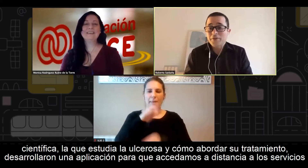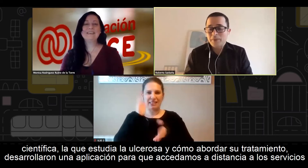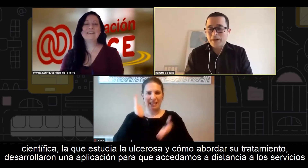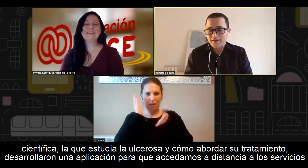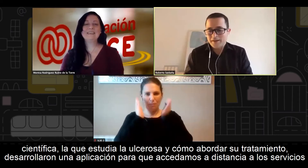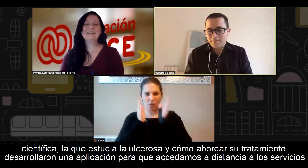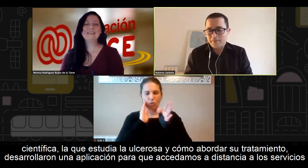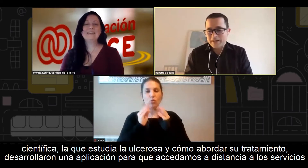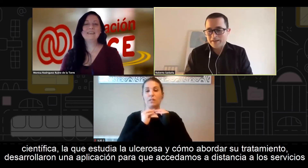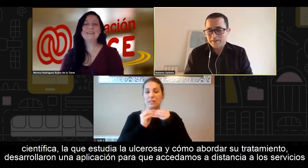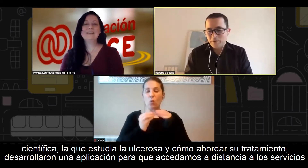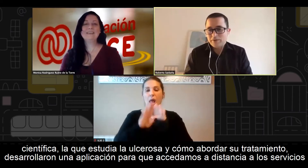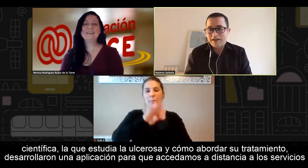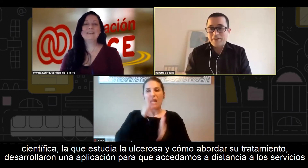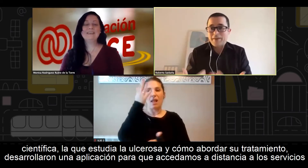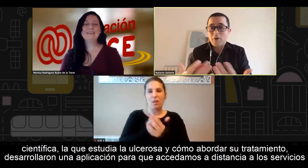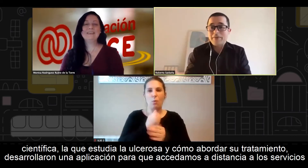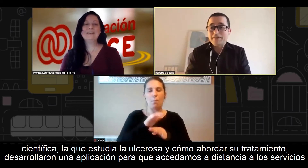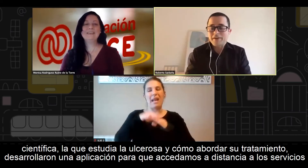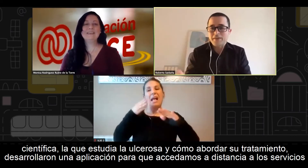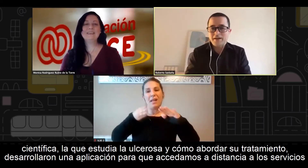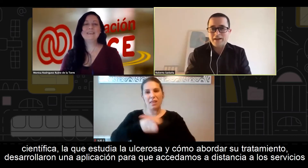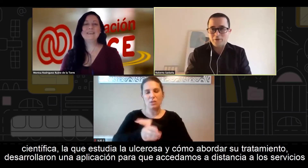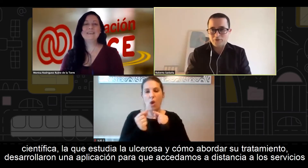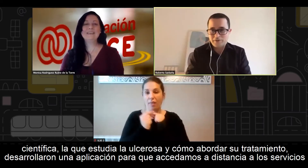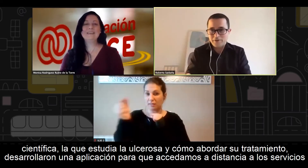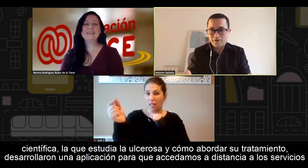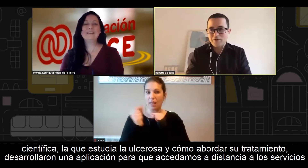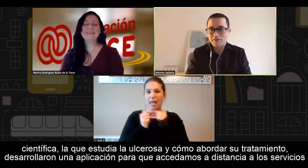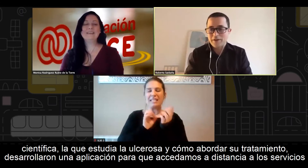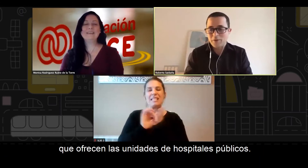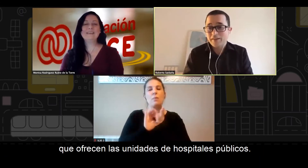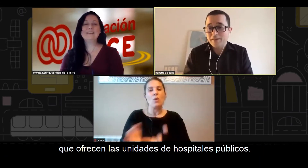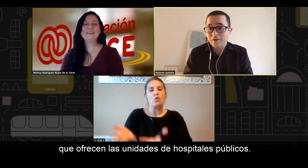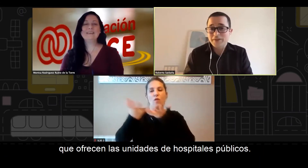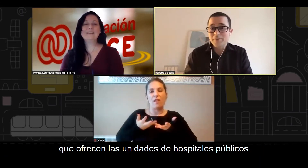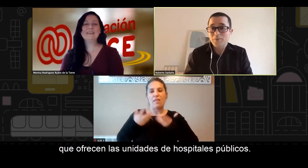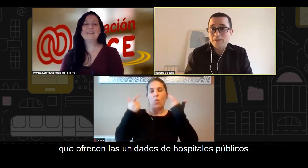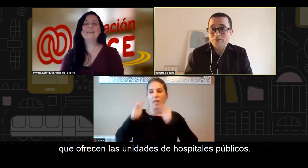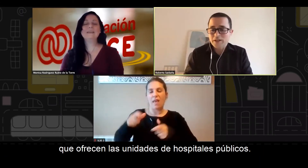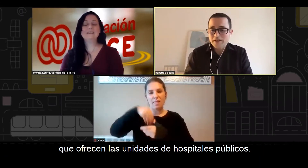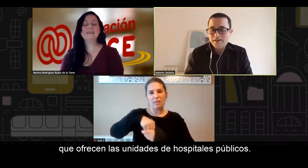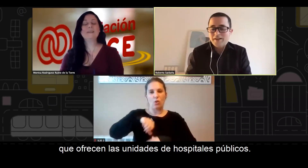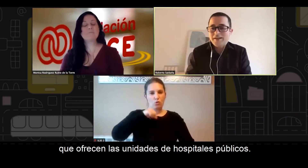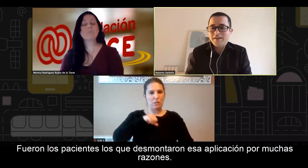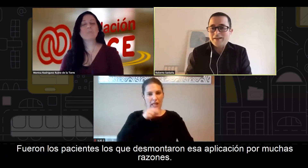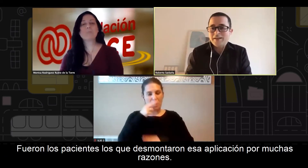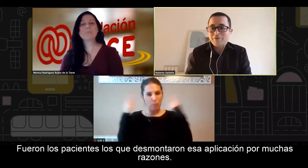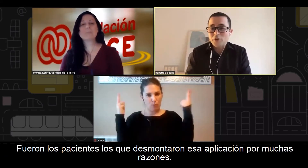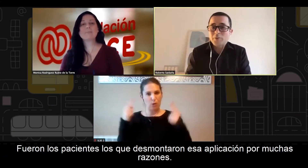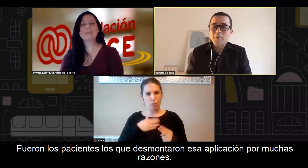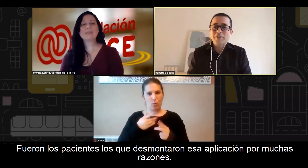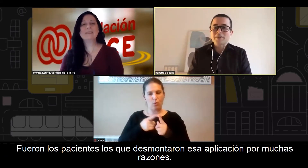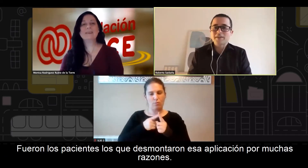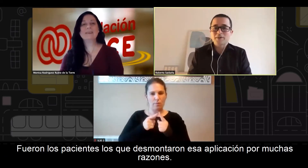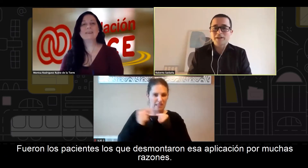aplicación para bueno, que accedamos a distancia a los servicios que nos ofrecen las unidades de los hospitales públicos, y fueron los